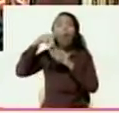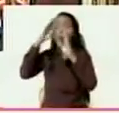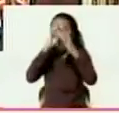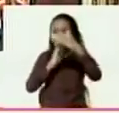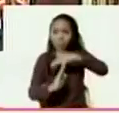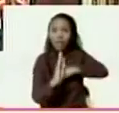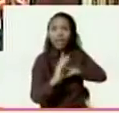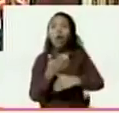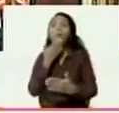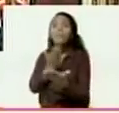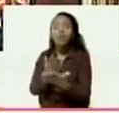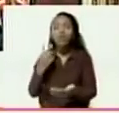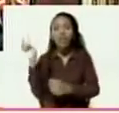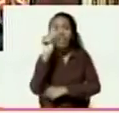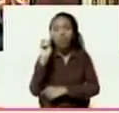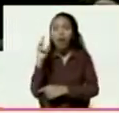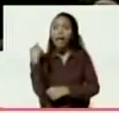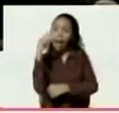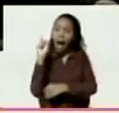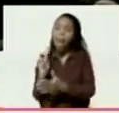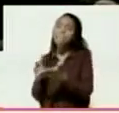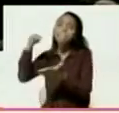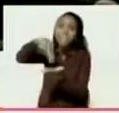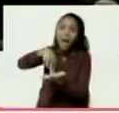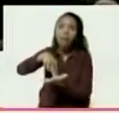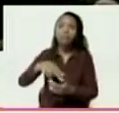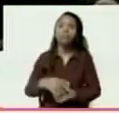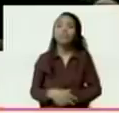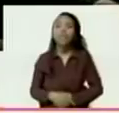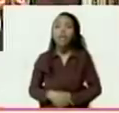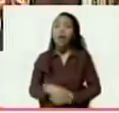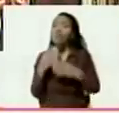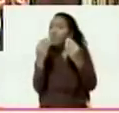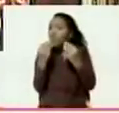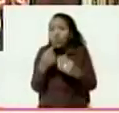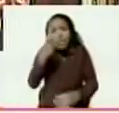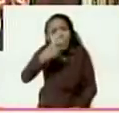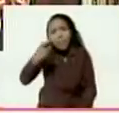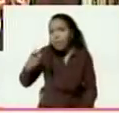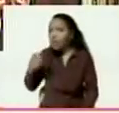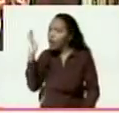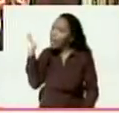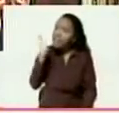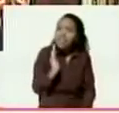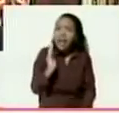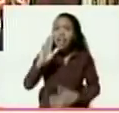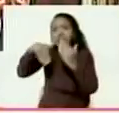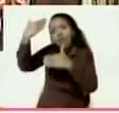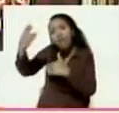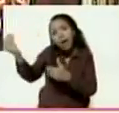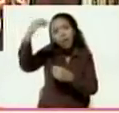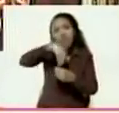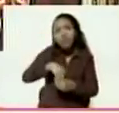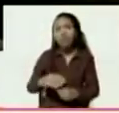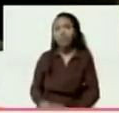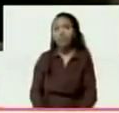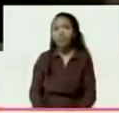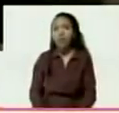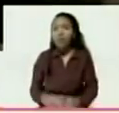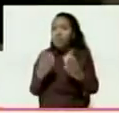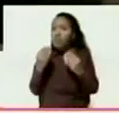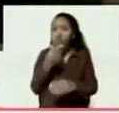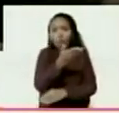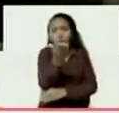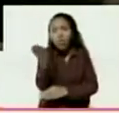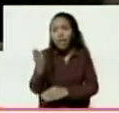desde una Venezuela que está de pie. Hay mucha gente que viene del exterior, muchos de ustedes.